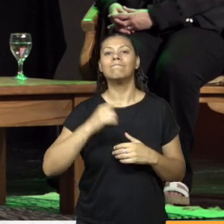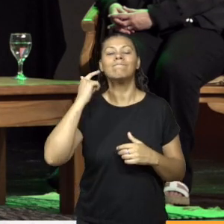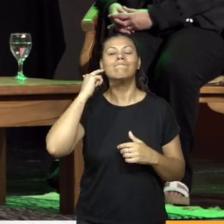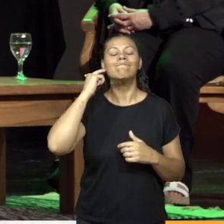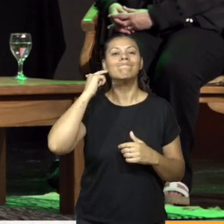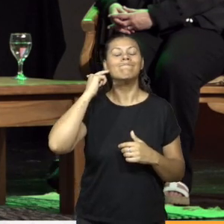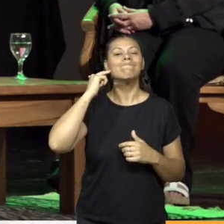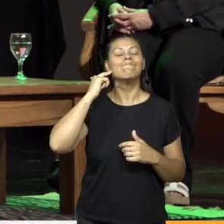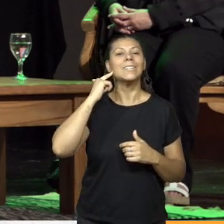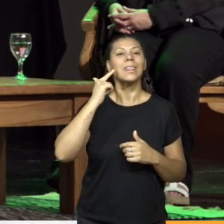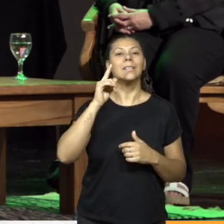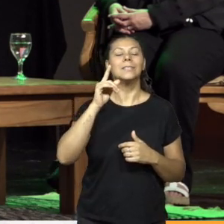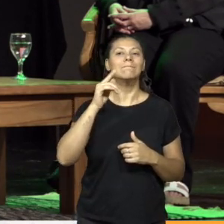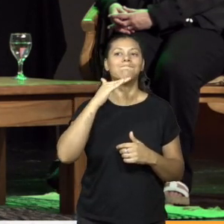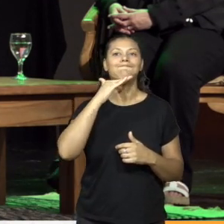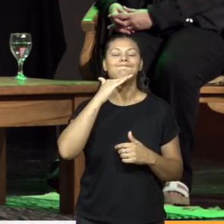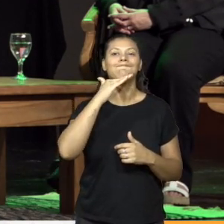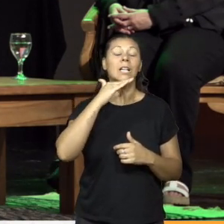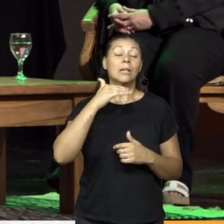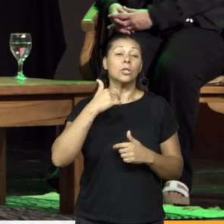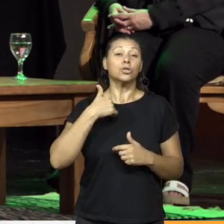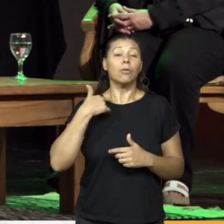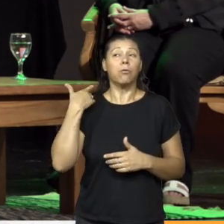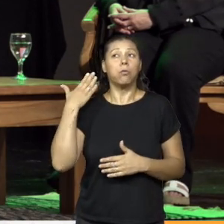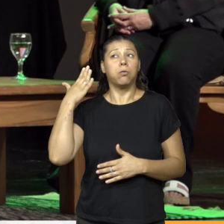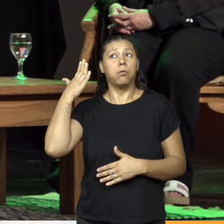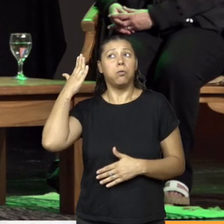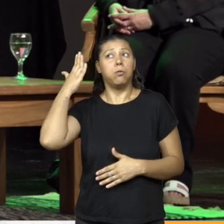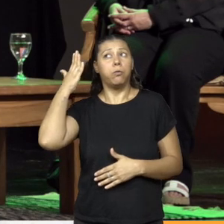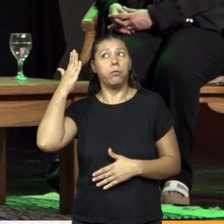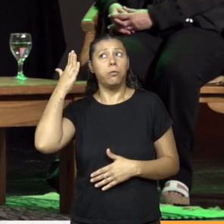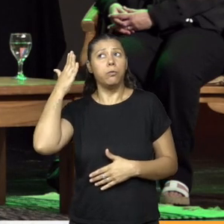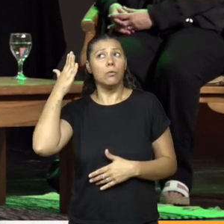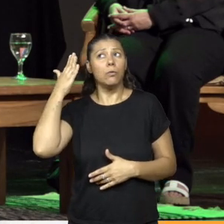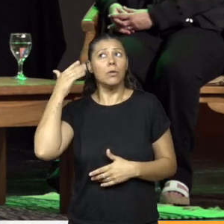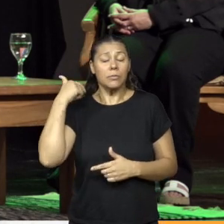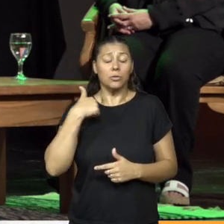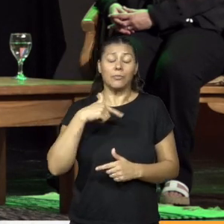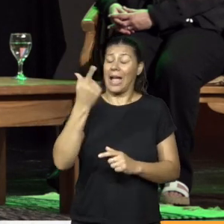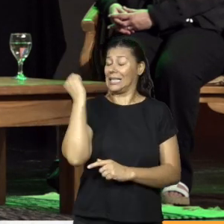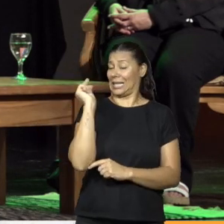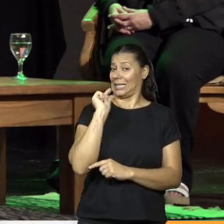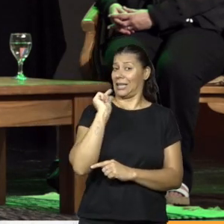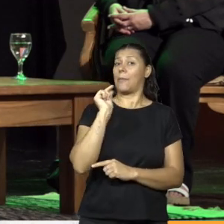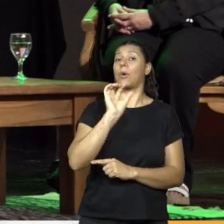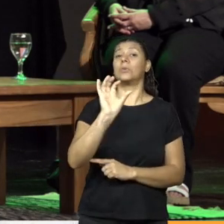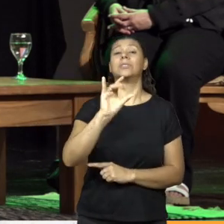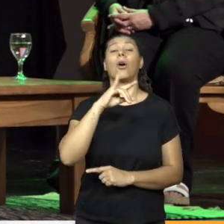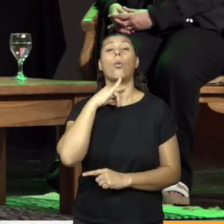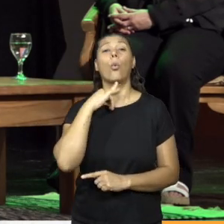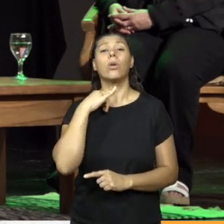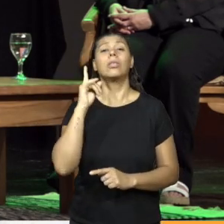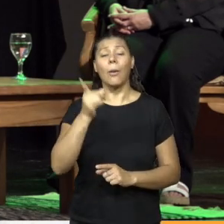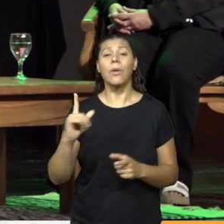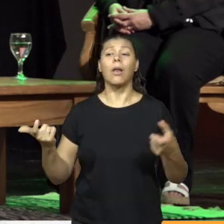esto en la provincia de Buenos Aires y recientemente tuvimos en Jujuy un evento con cianobacterias que revolucionó a la sociedad, se instaló en